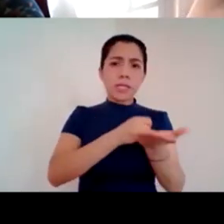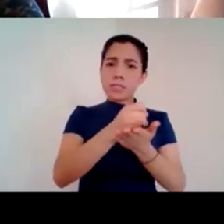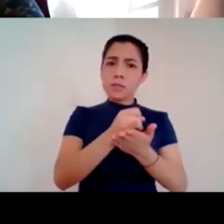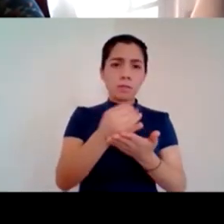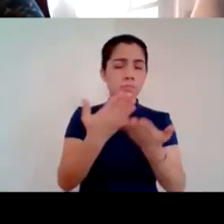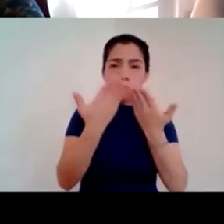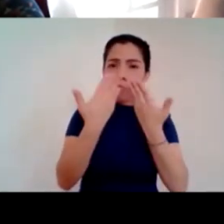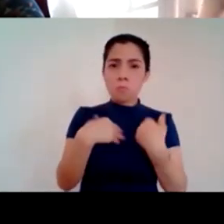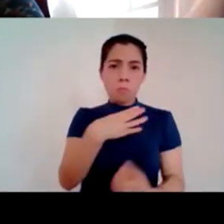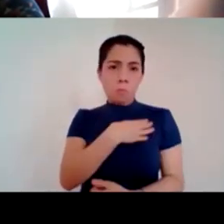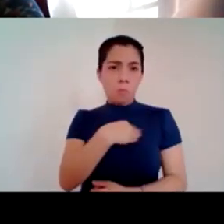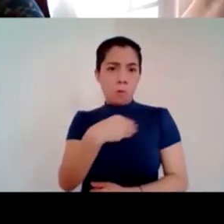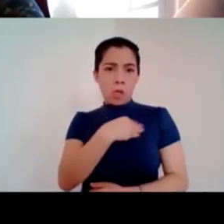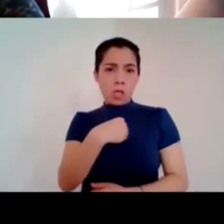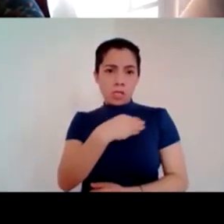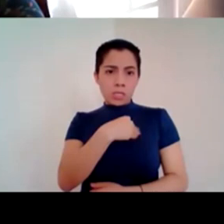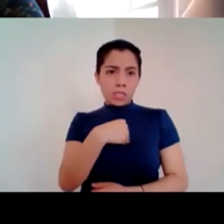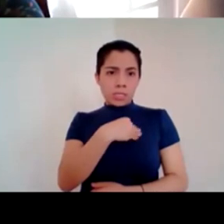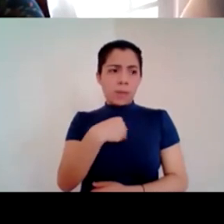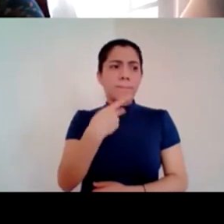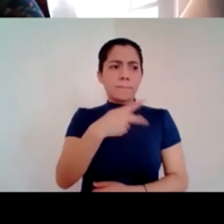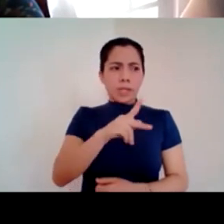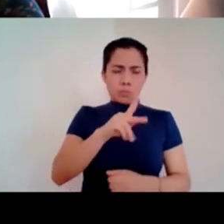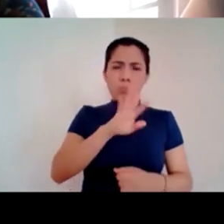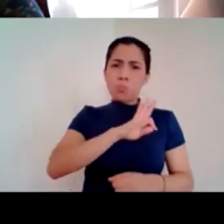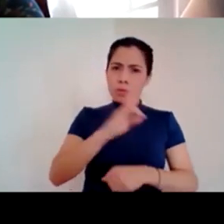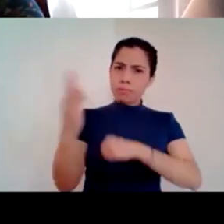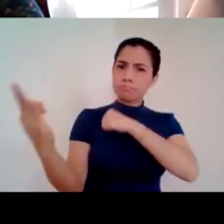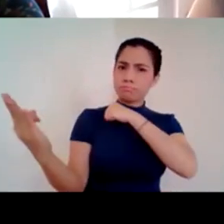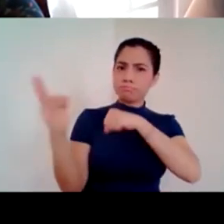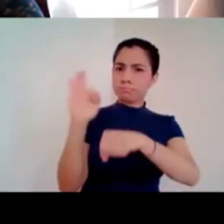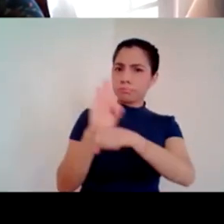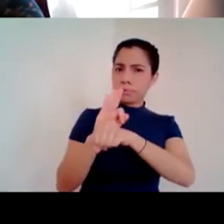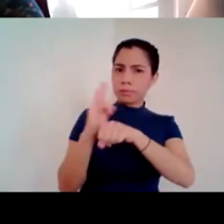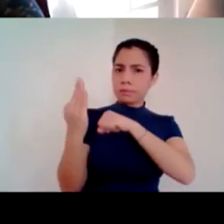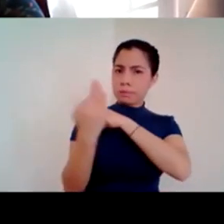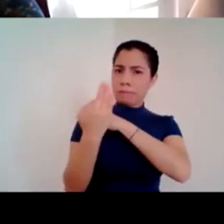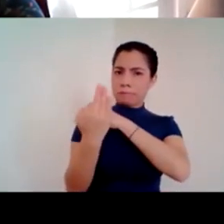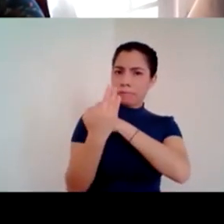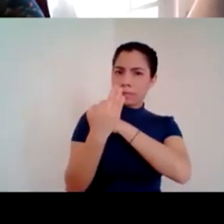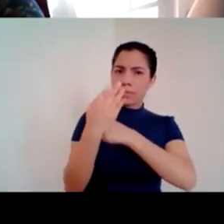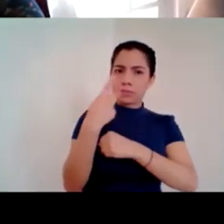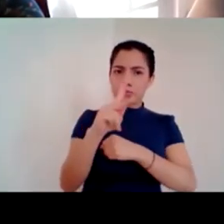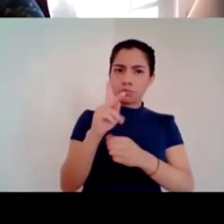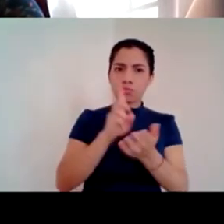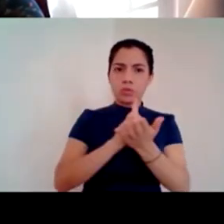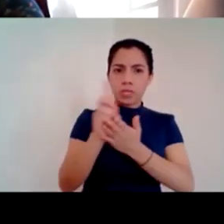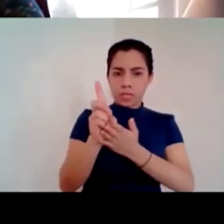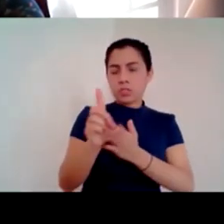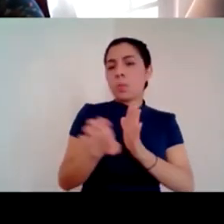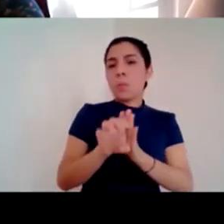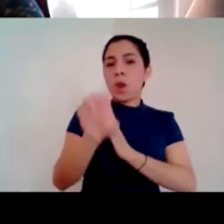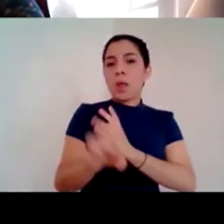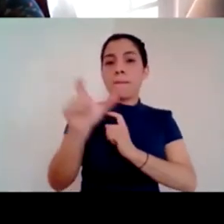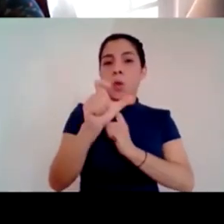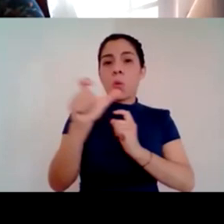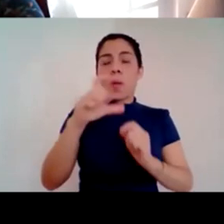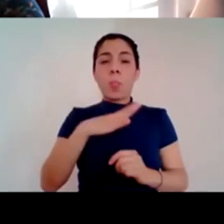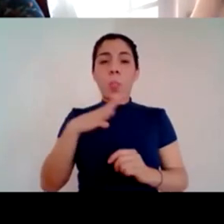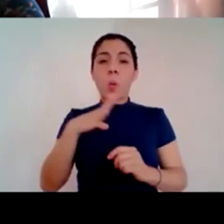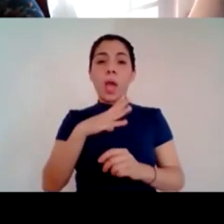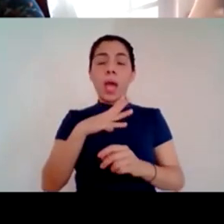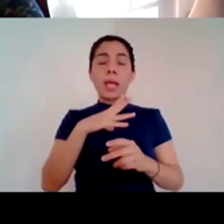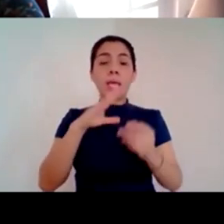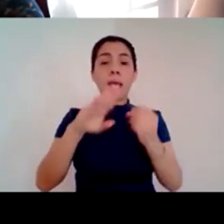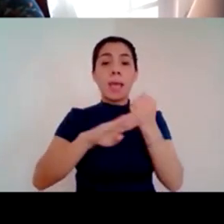este no es el tema de este conversatorio pero bueno la interrupción del embarazo no es un proceso fácil ni feliz para nadie y si se